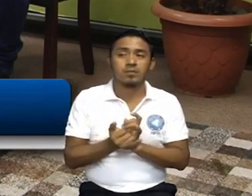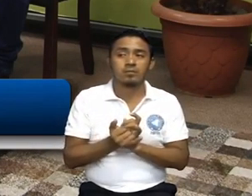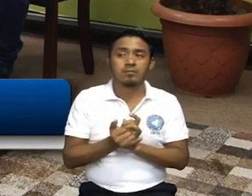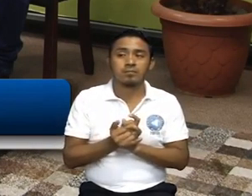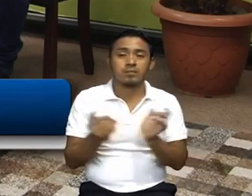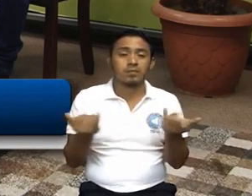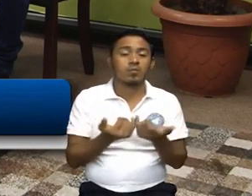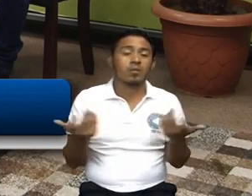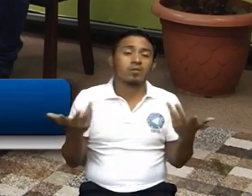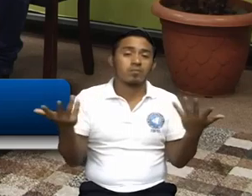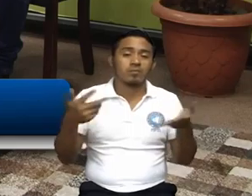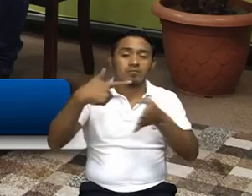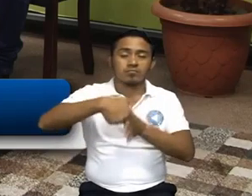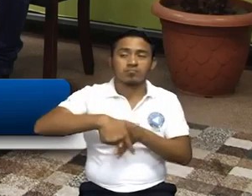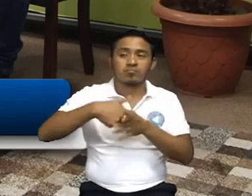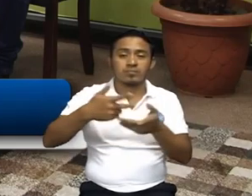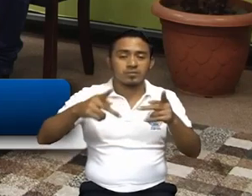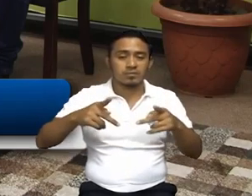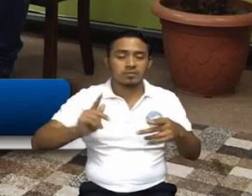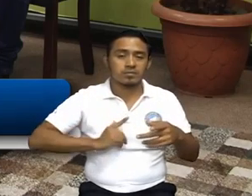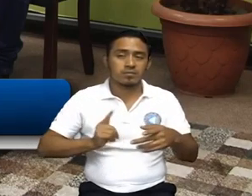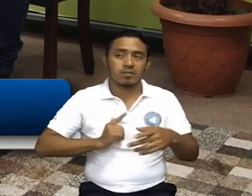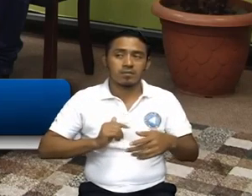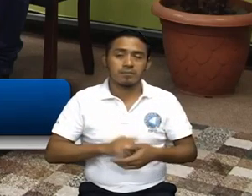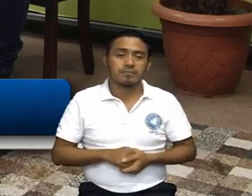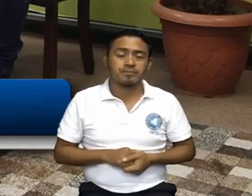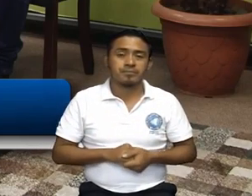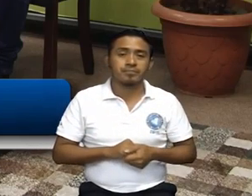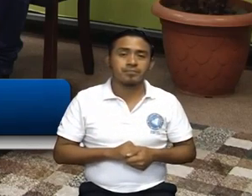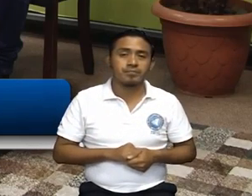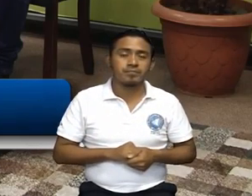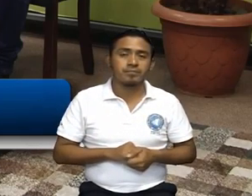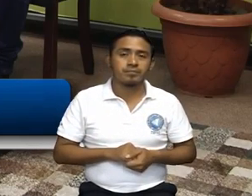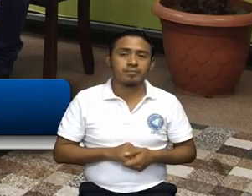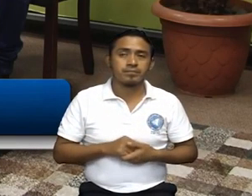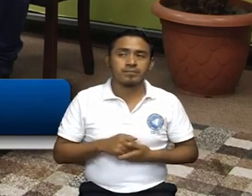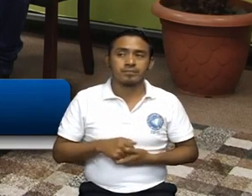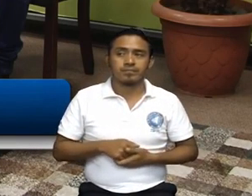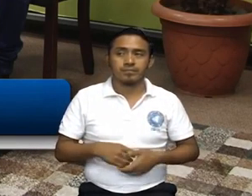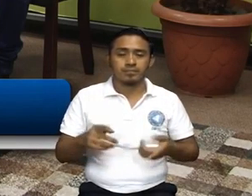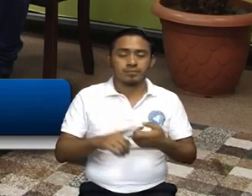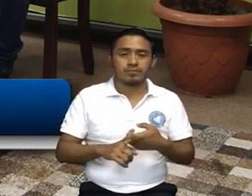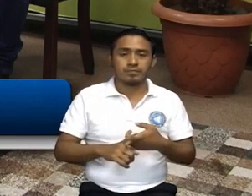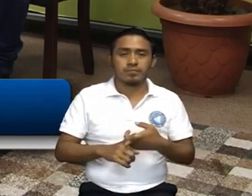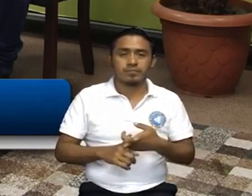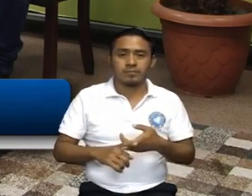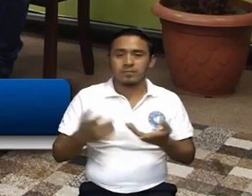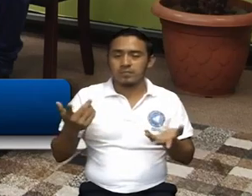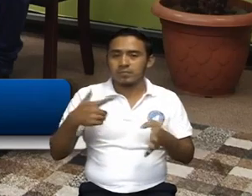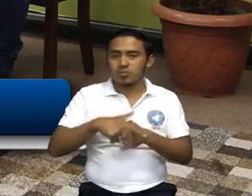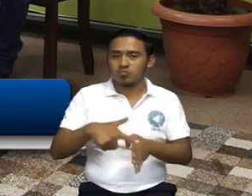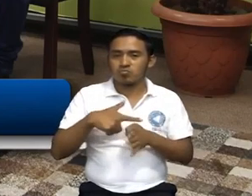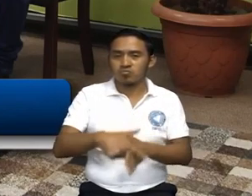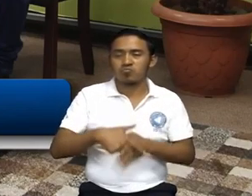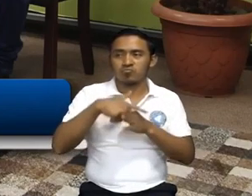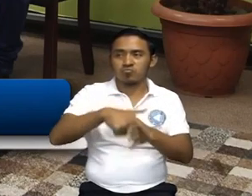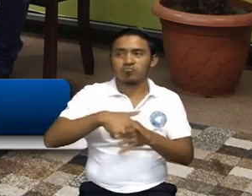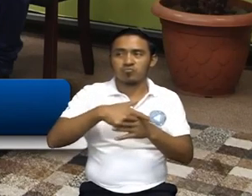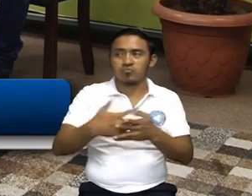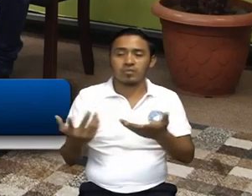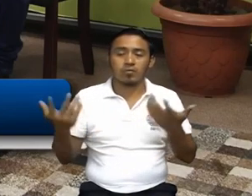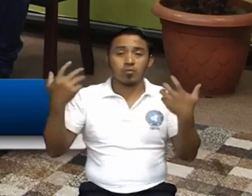los animales. Por ejemplo, aquellas personas que utilizan los animales como los machos, los caballos para